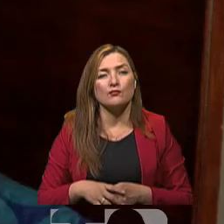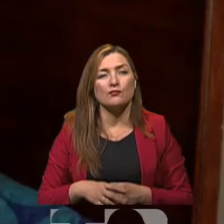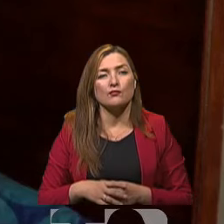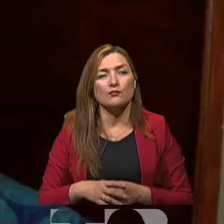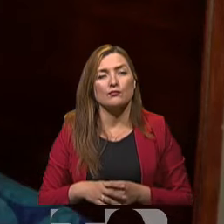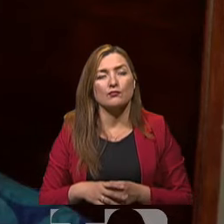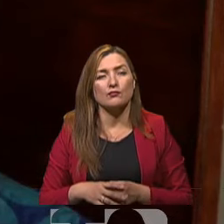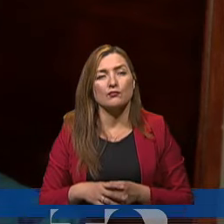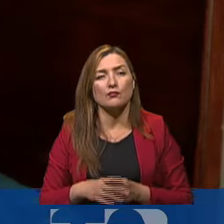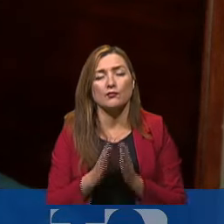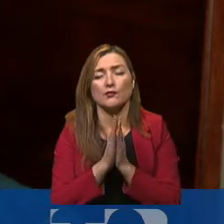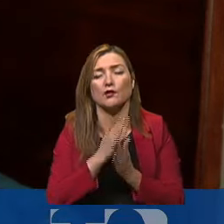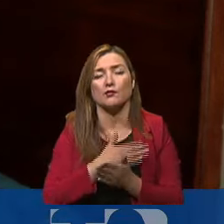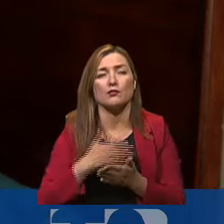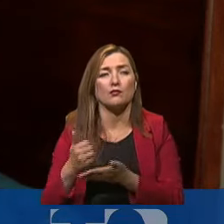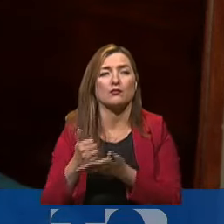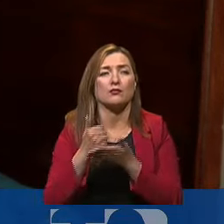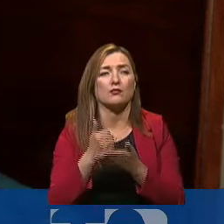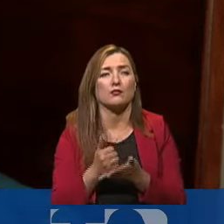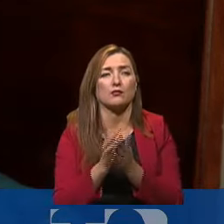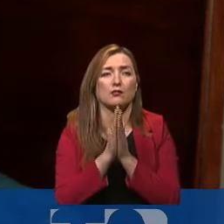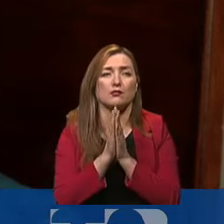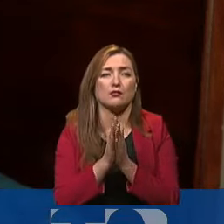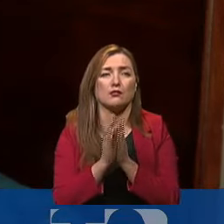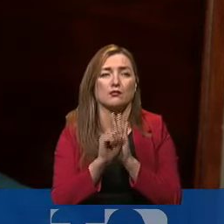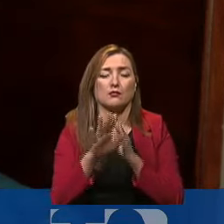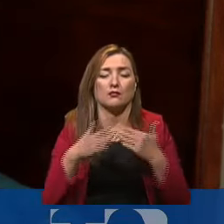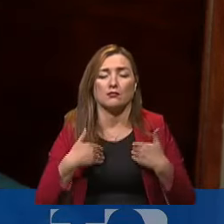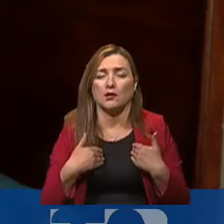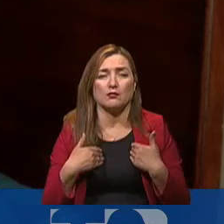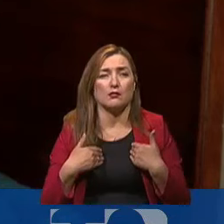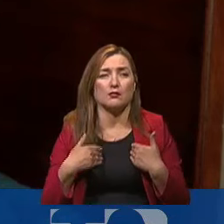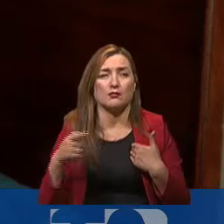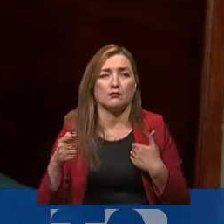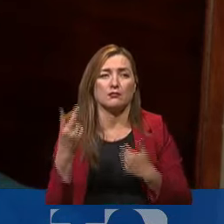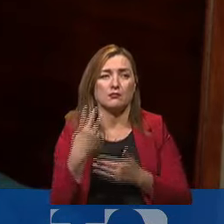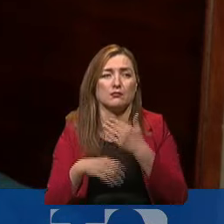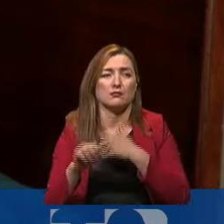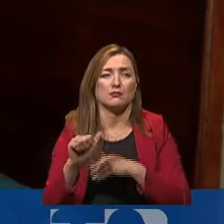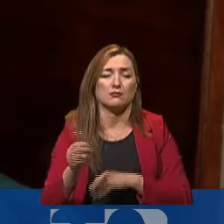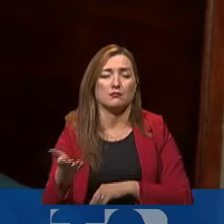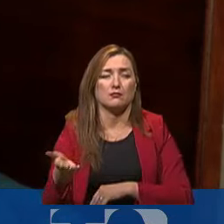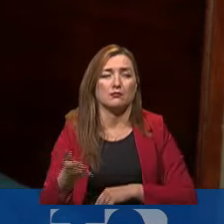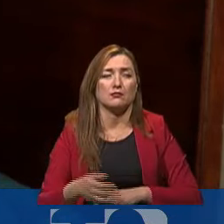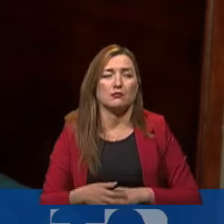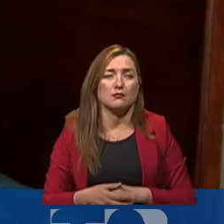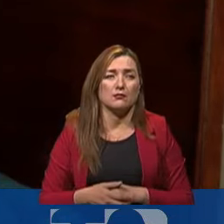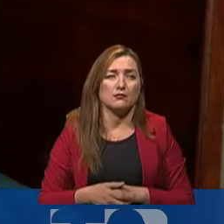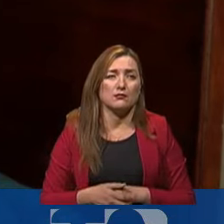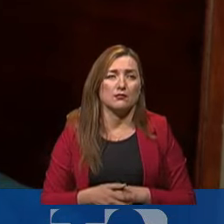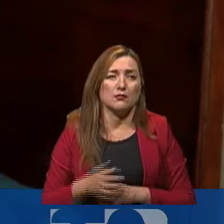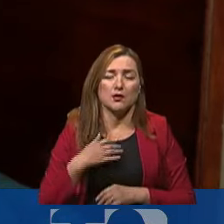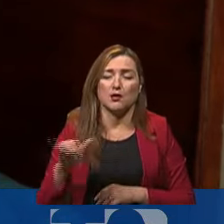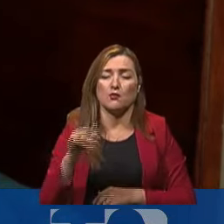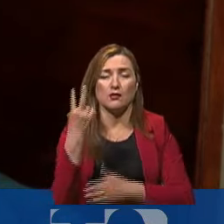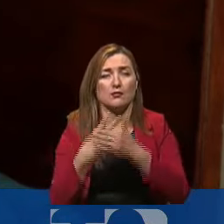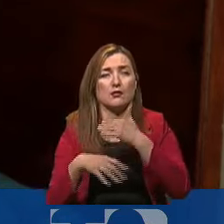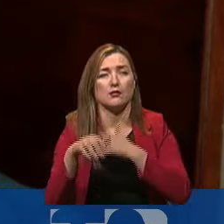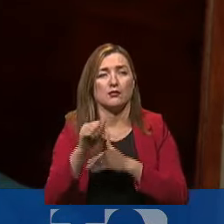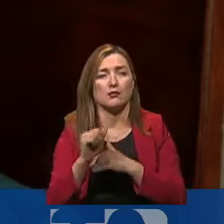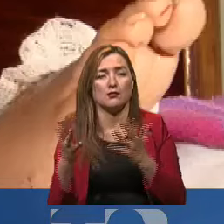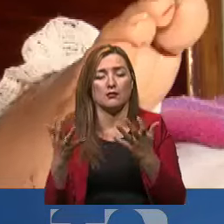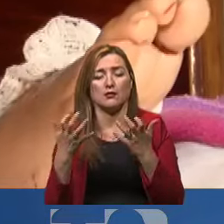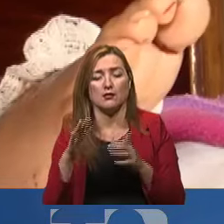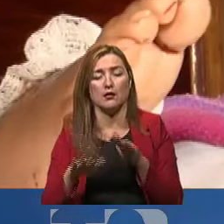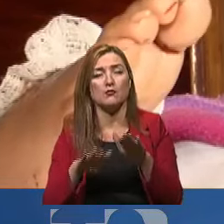098-6013-38. Ayúdenme, por favor, y hagan esa obra de caridad, no por mí, sino por mi hija. Ella es como que fuera mi hija, ella sueña volver